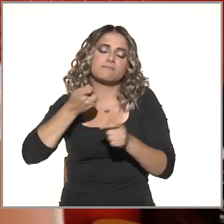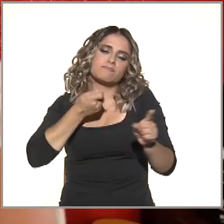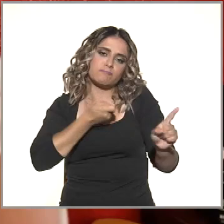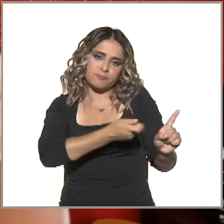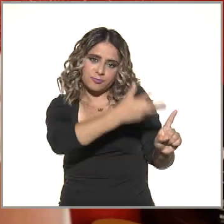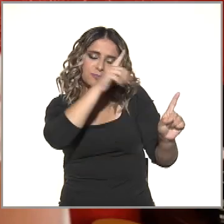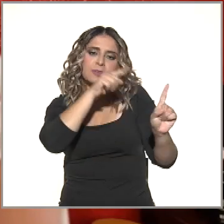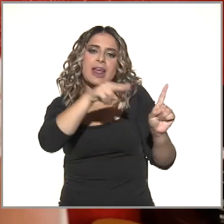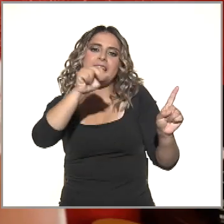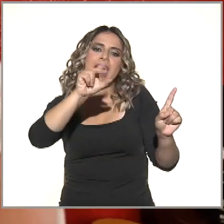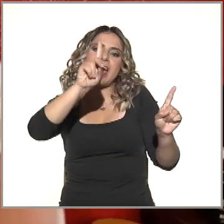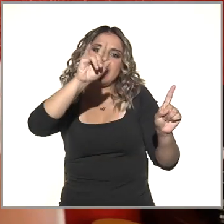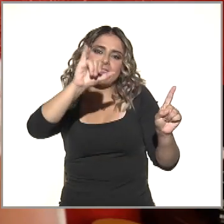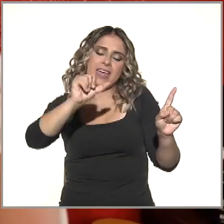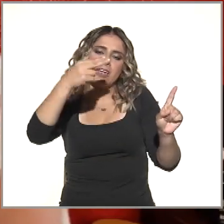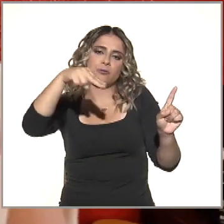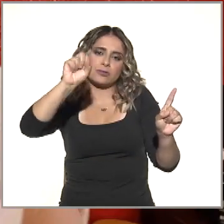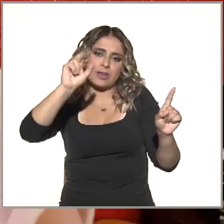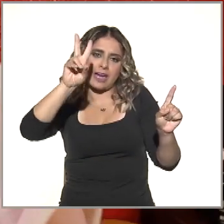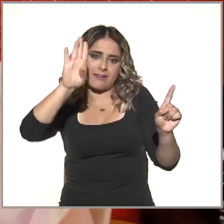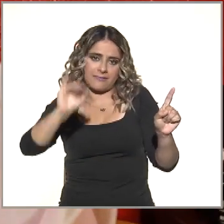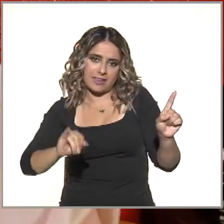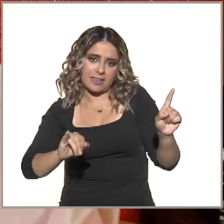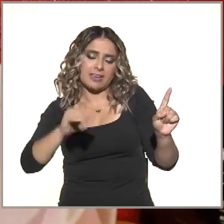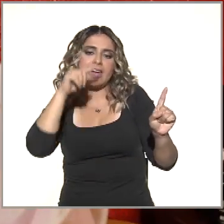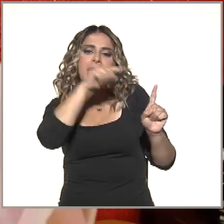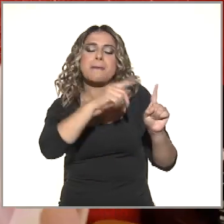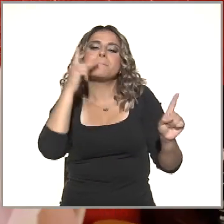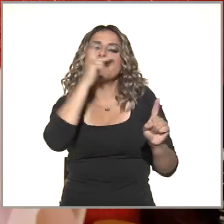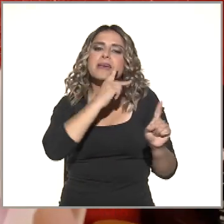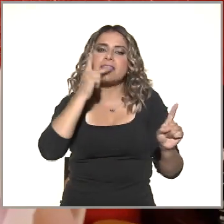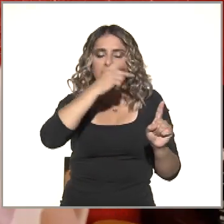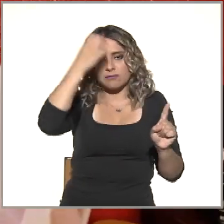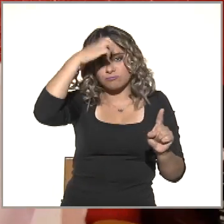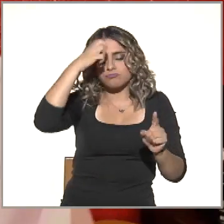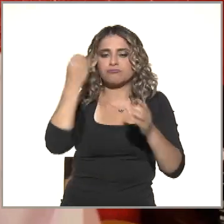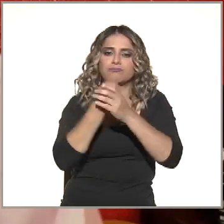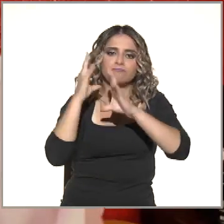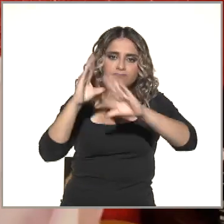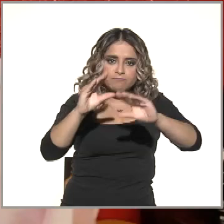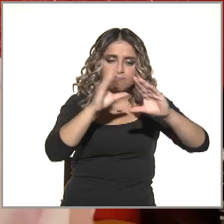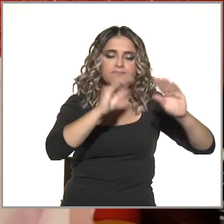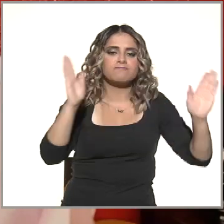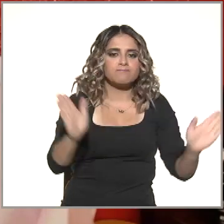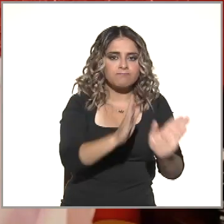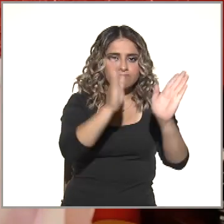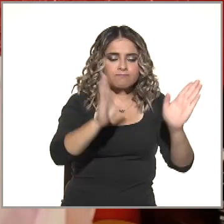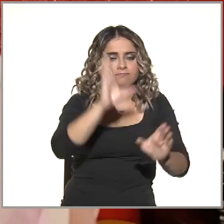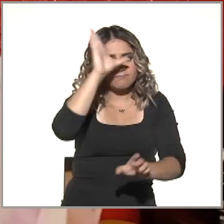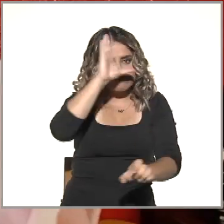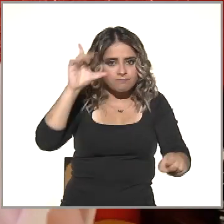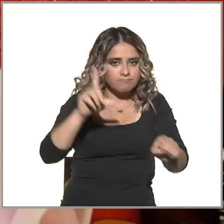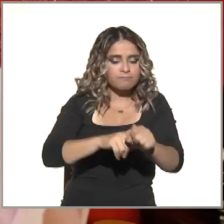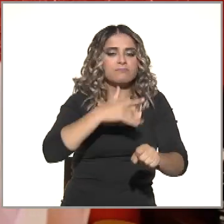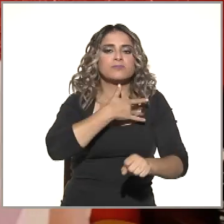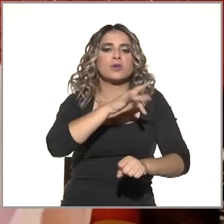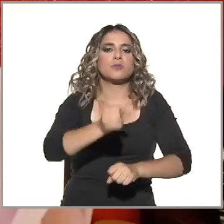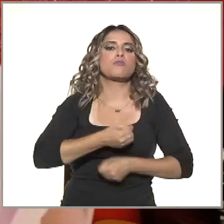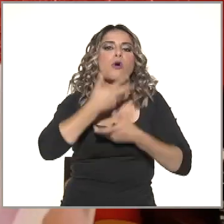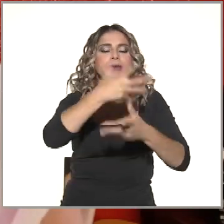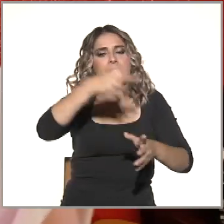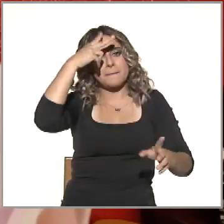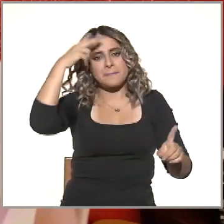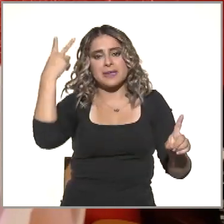como Nadia Ñuzabi. Es una pedagoga, tallerista, promotora cultural y poeta